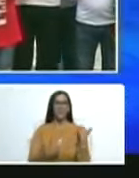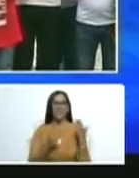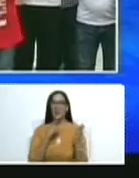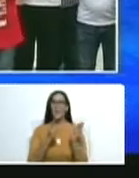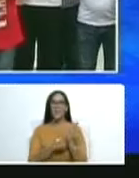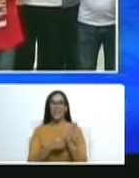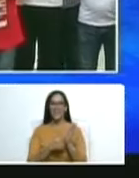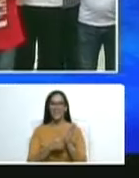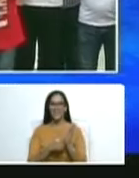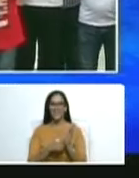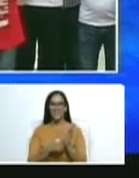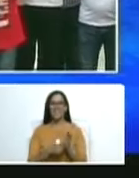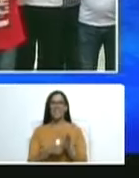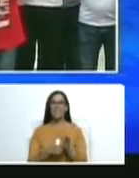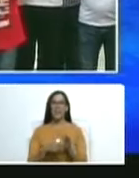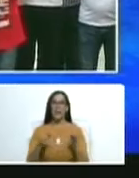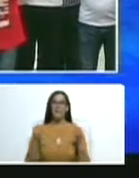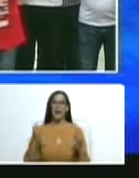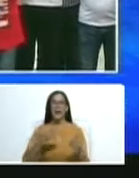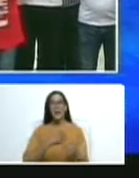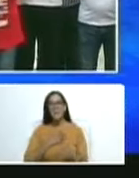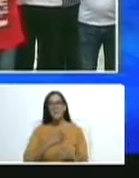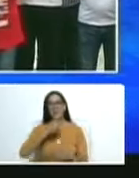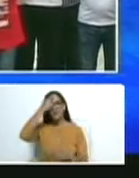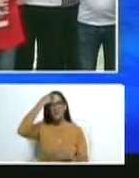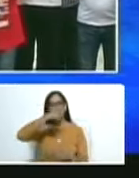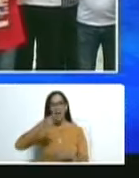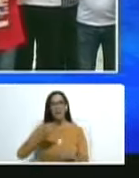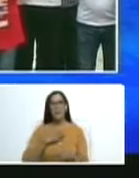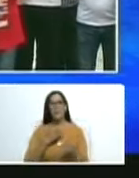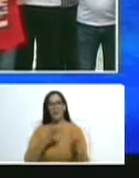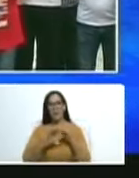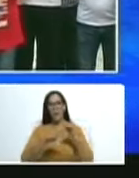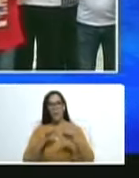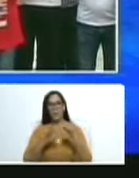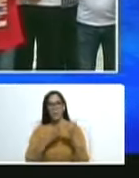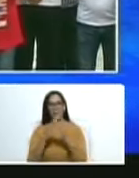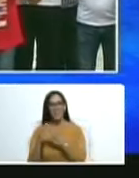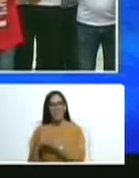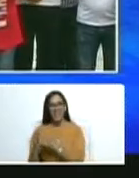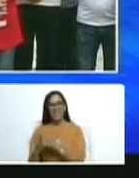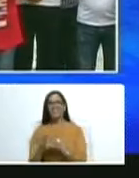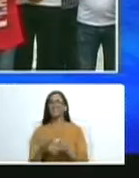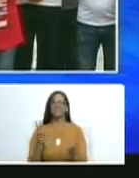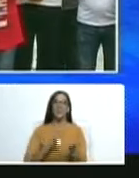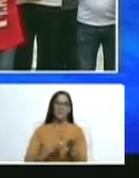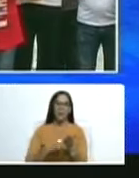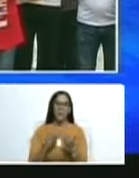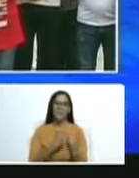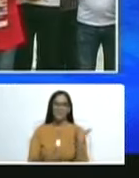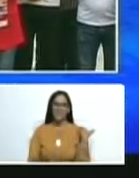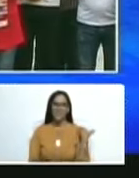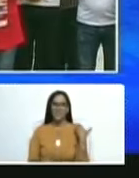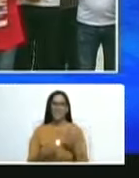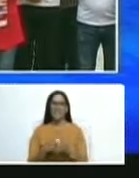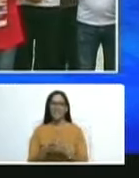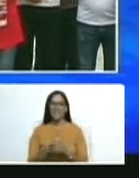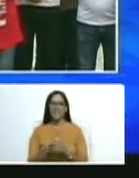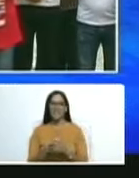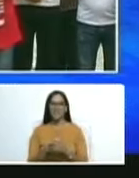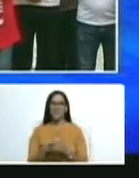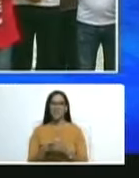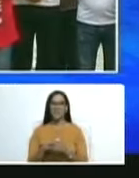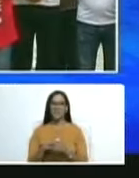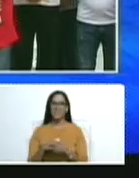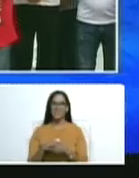mío, para mi pueblo, para mis comunidades. De verdad, presidente, otro sueño cumplido. Le